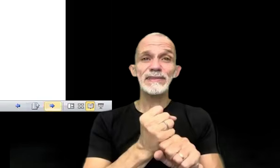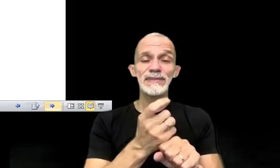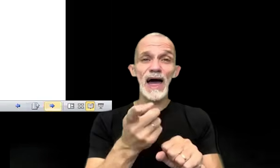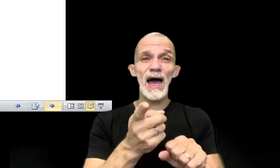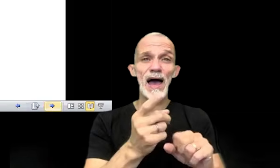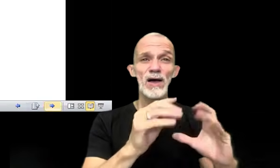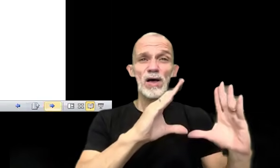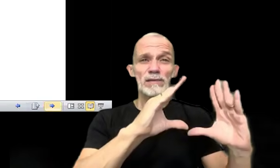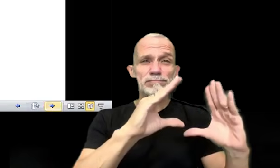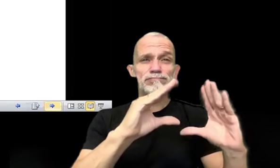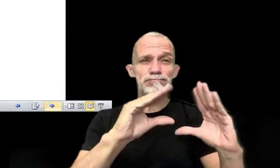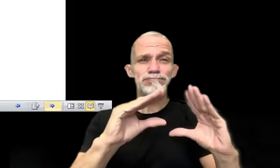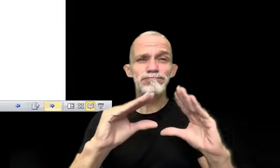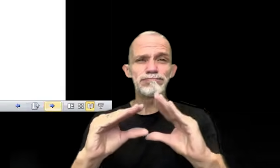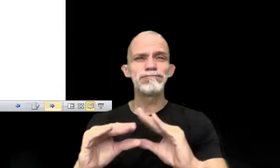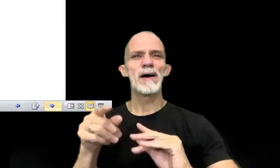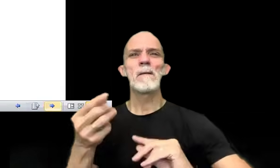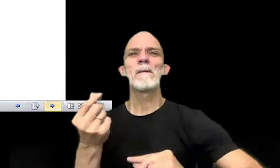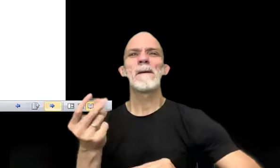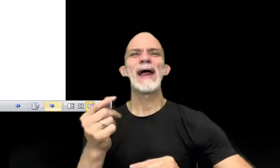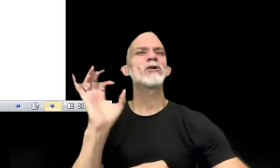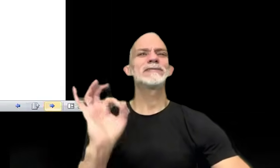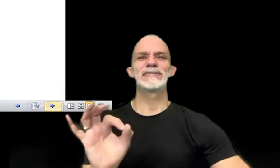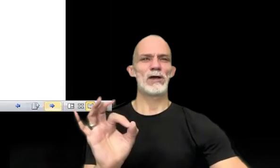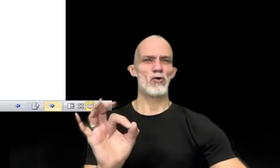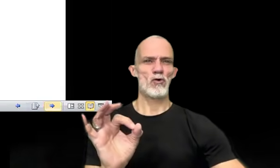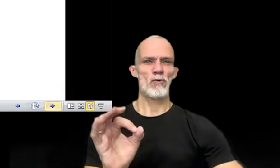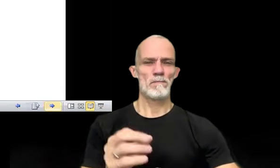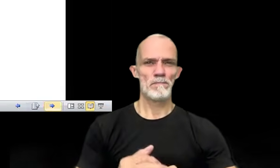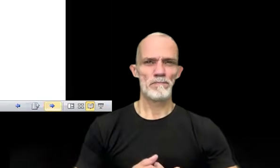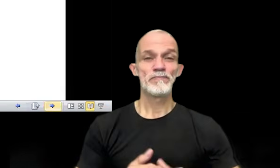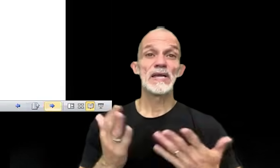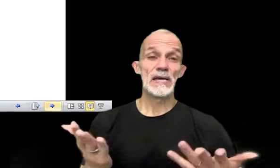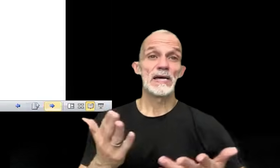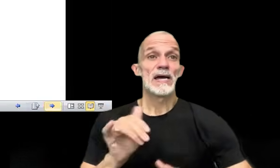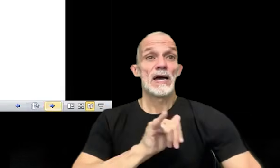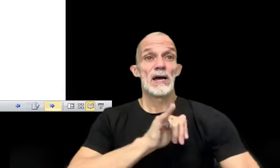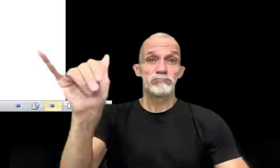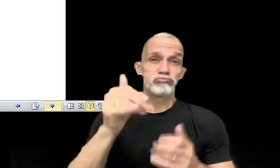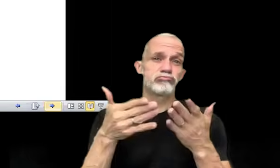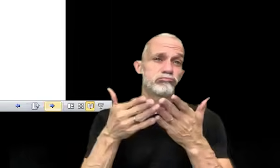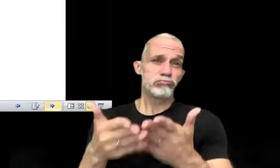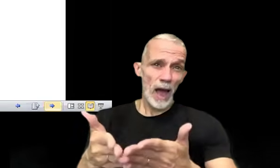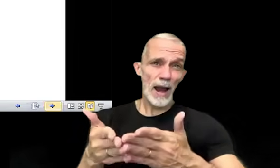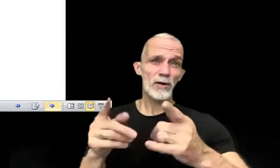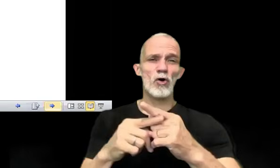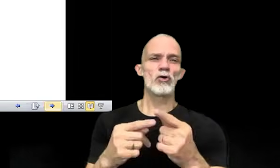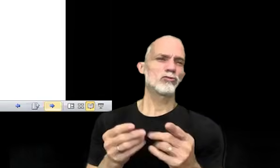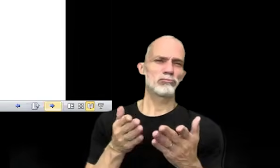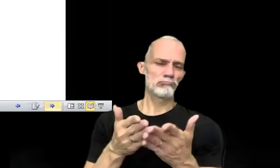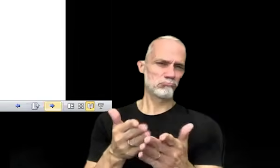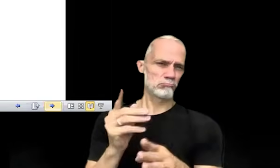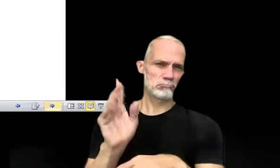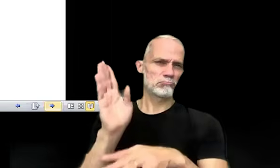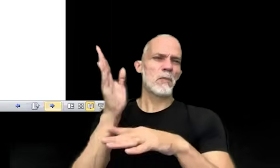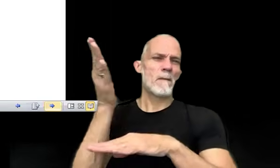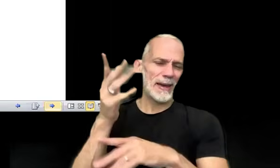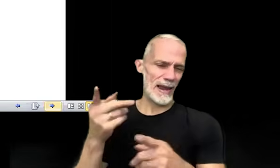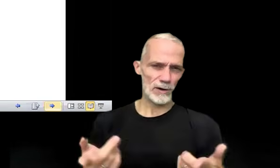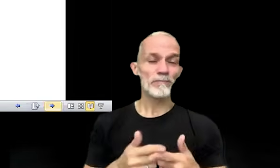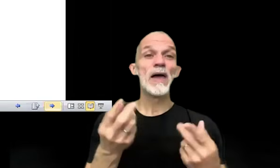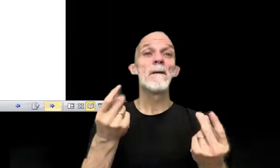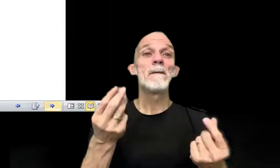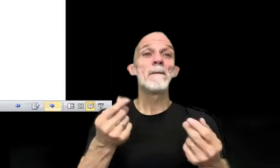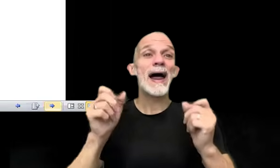hasta ¿sí? que queda ese valor cero. Aeronaves, naves, embarcaciones y yates. Va a